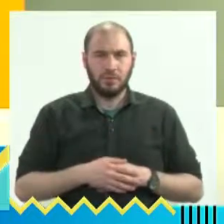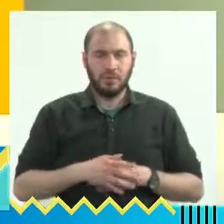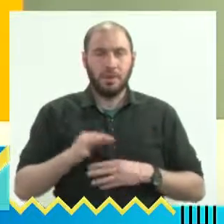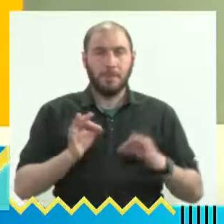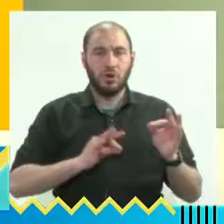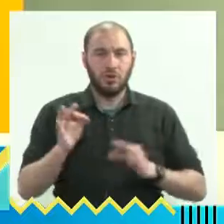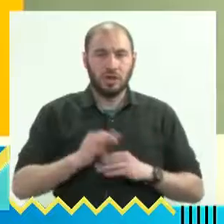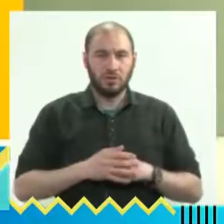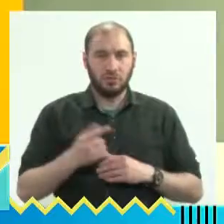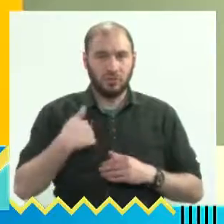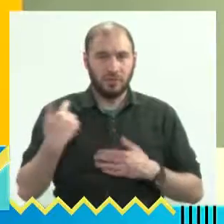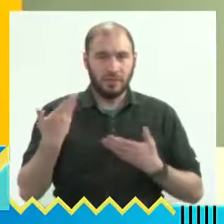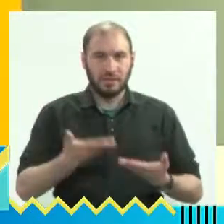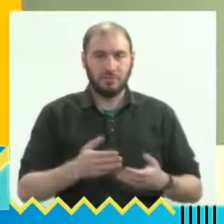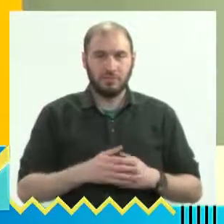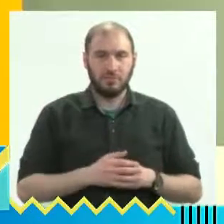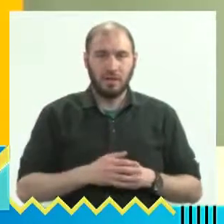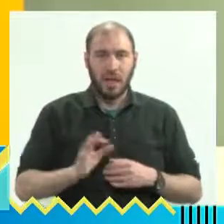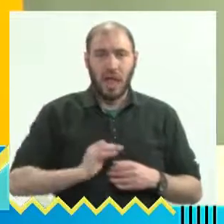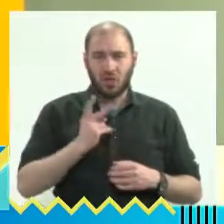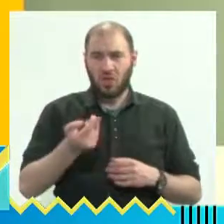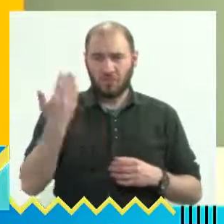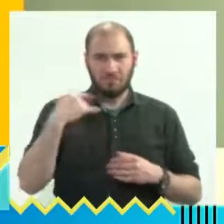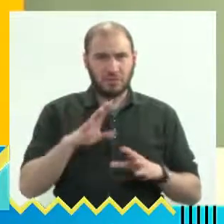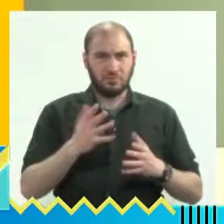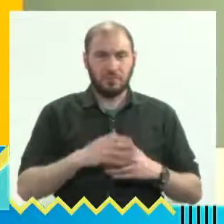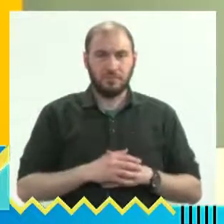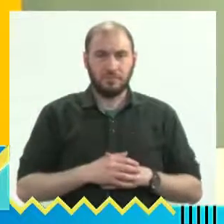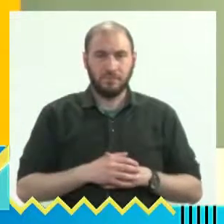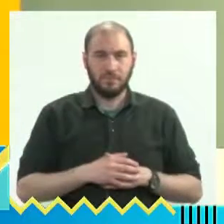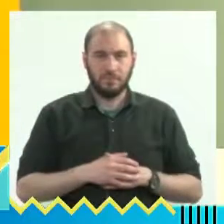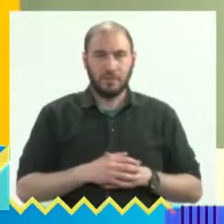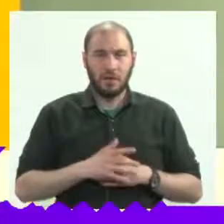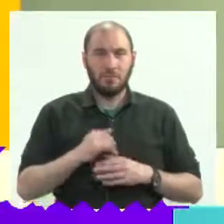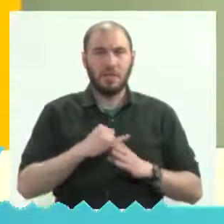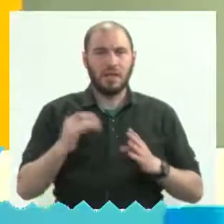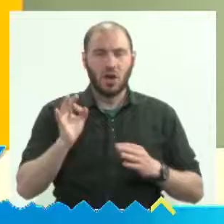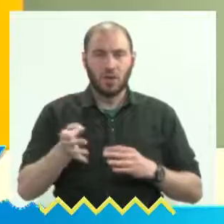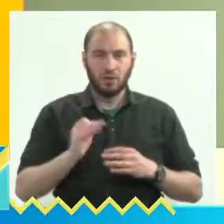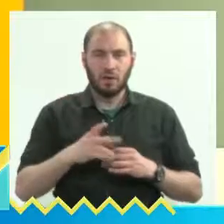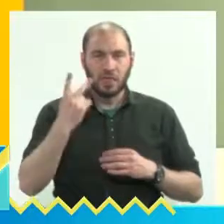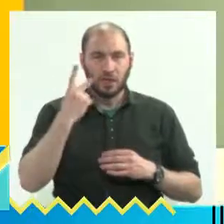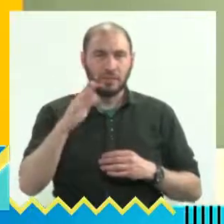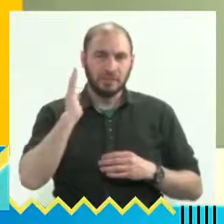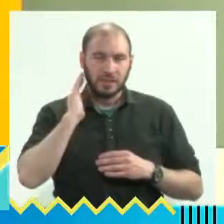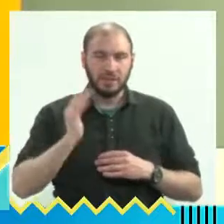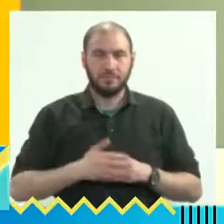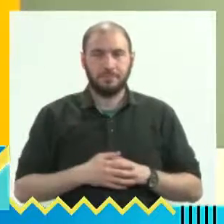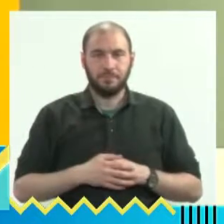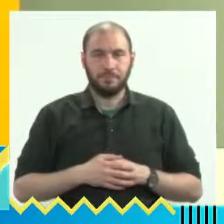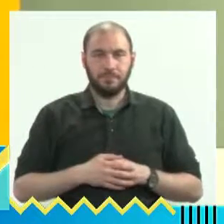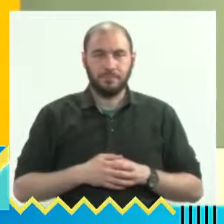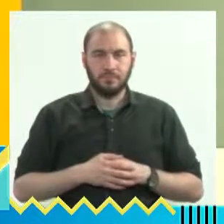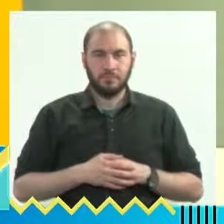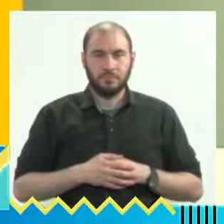proyecto en realidad yo lo presento hace 2 años prácticamente, en mediados de octubre del 2016.